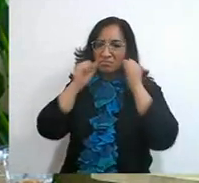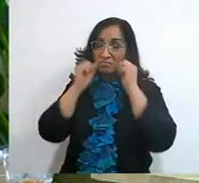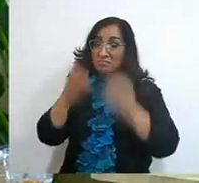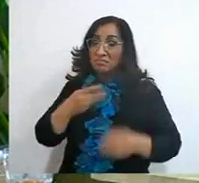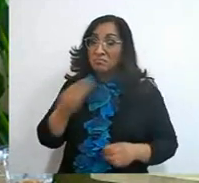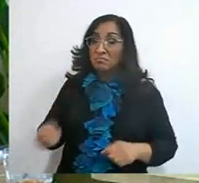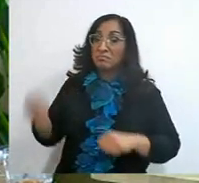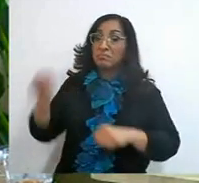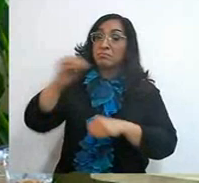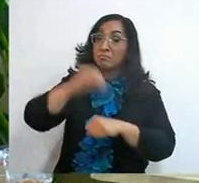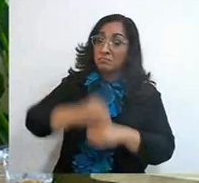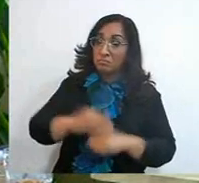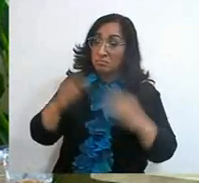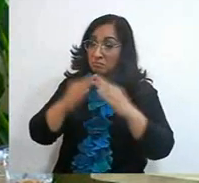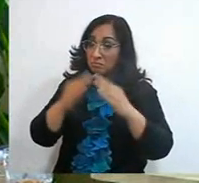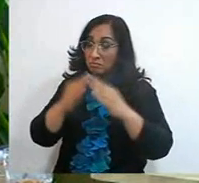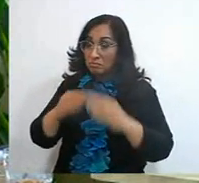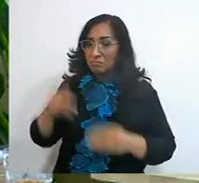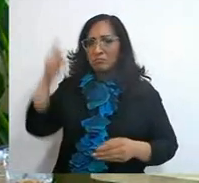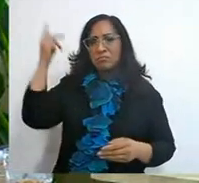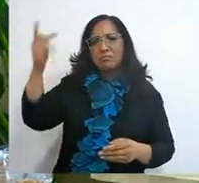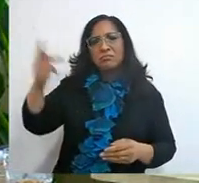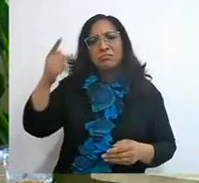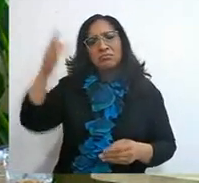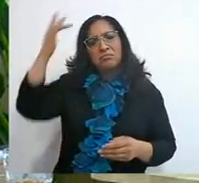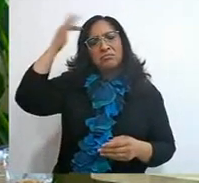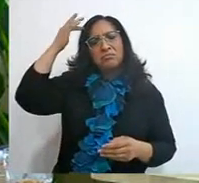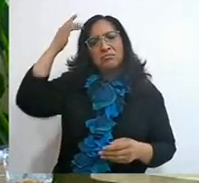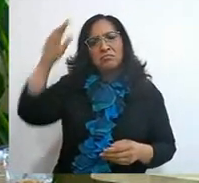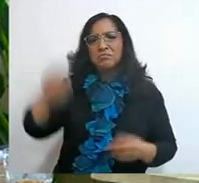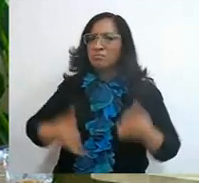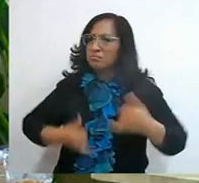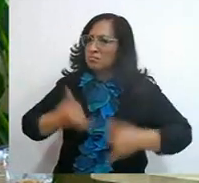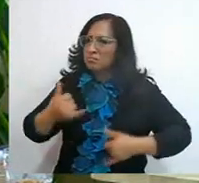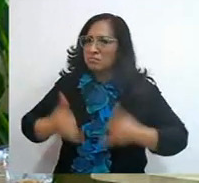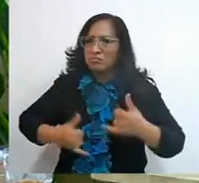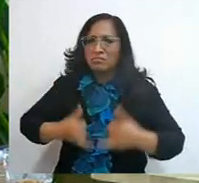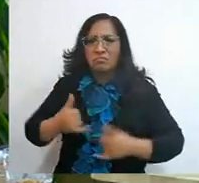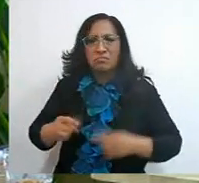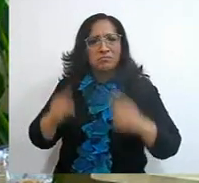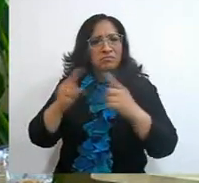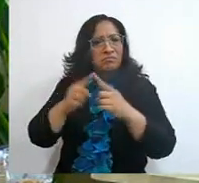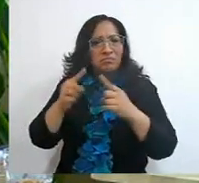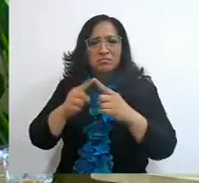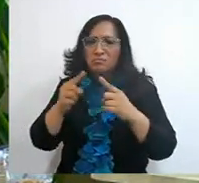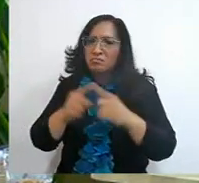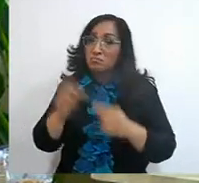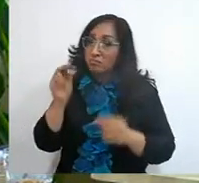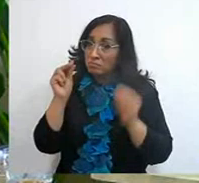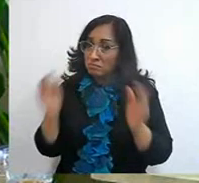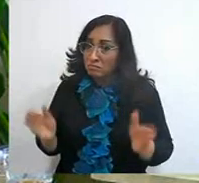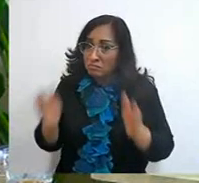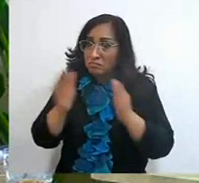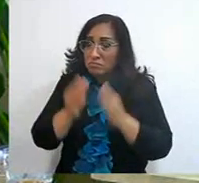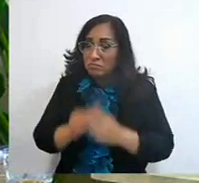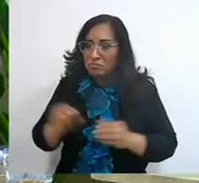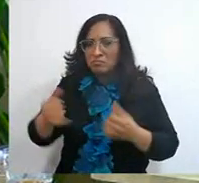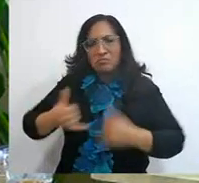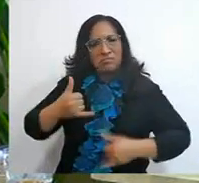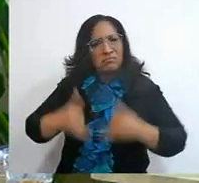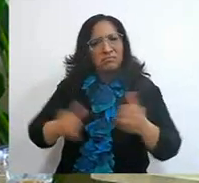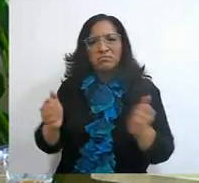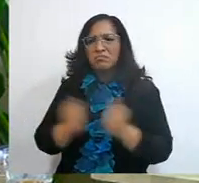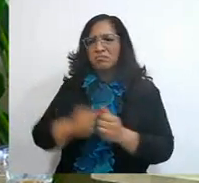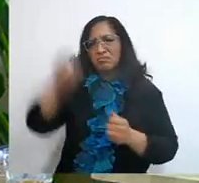Señor reposa en tu casa, pueblito santo. No juguemos a la iglesita, no juguemos con